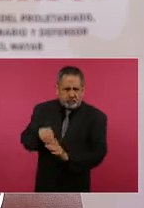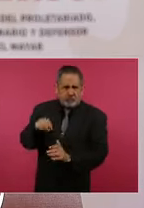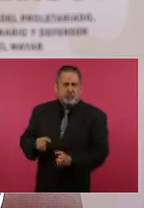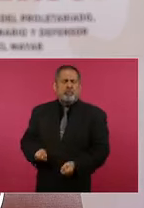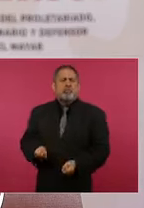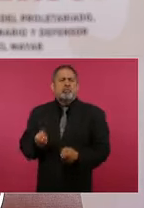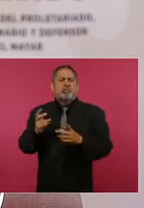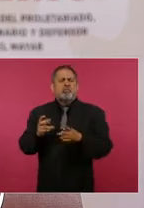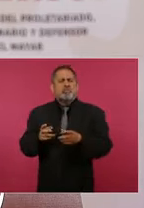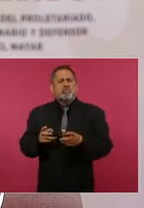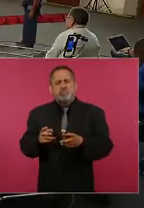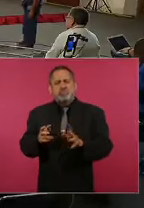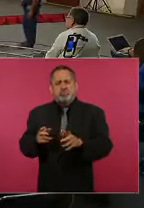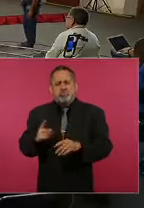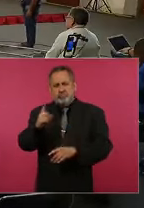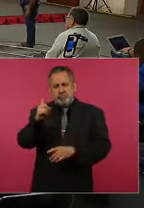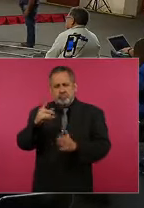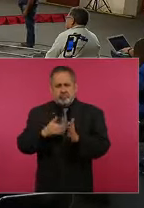aproximadamente